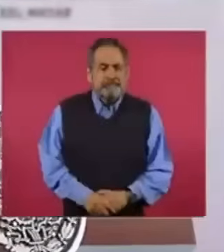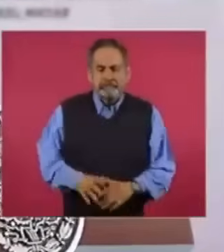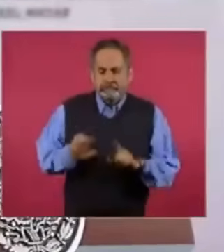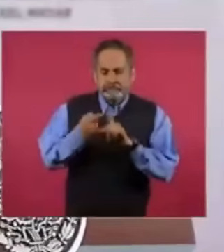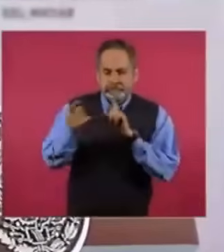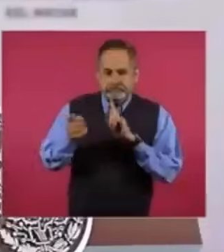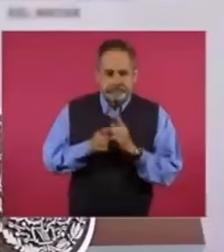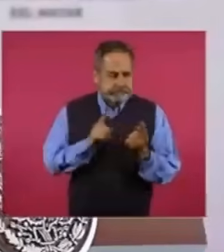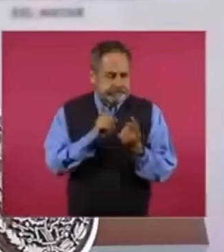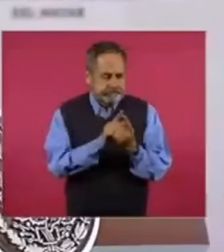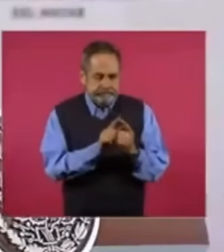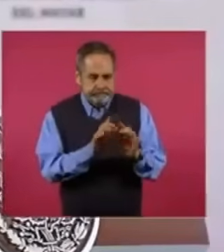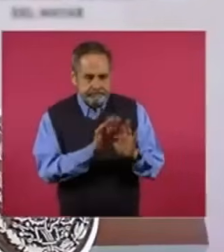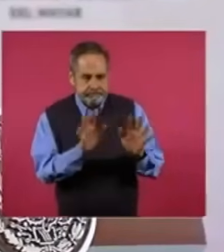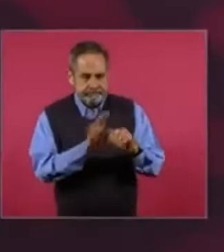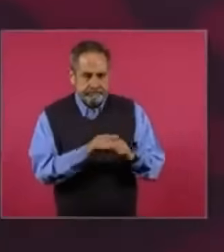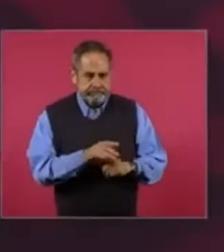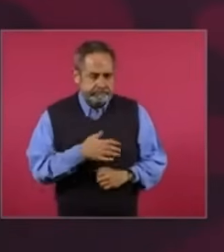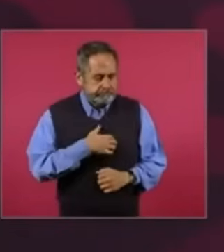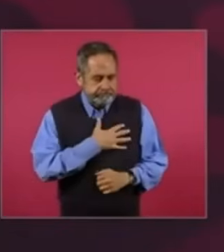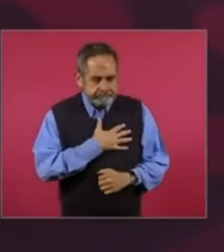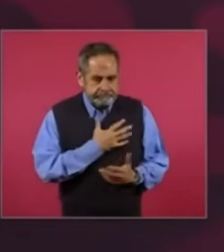ya hijito, ya, mi amor,